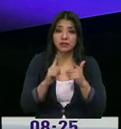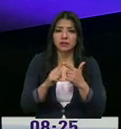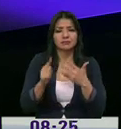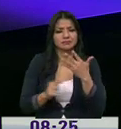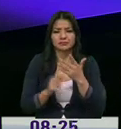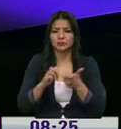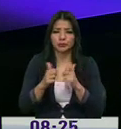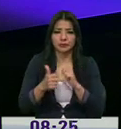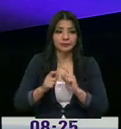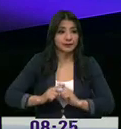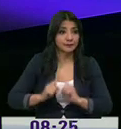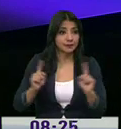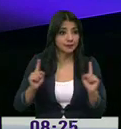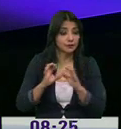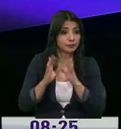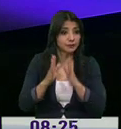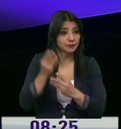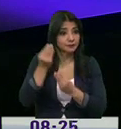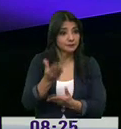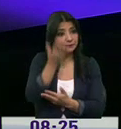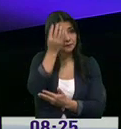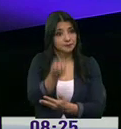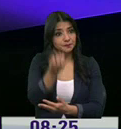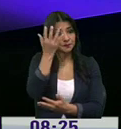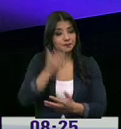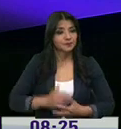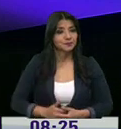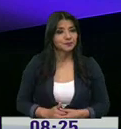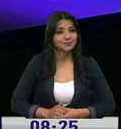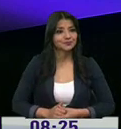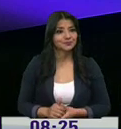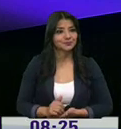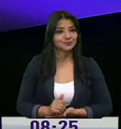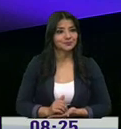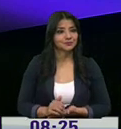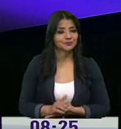más. Así que Andrea, buen día. Adelante.